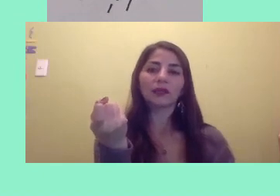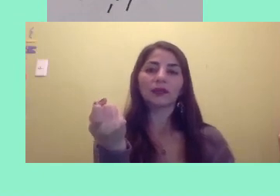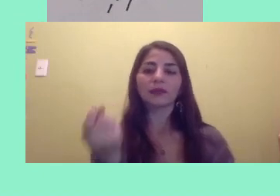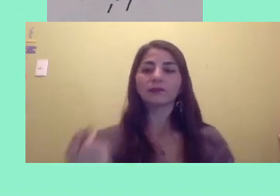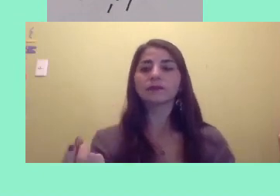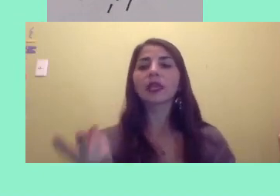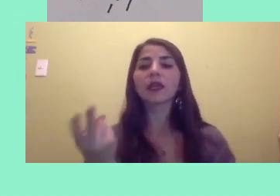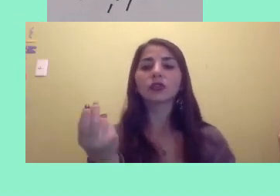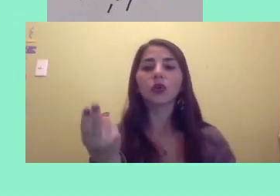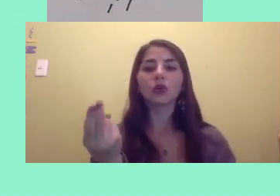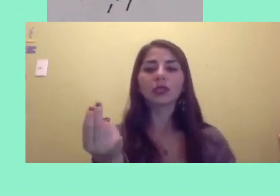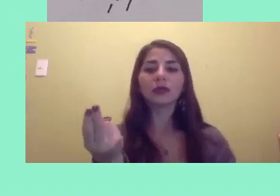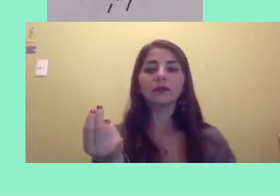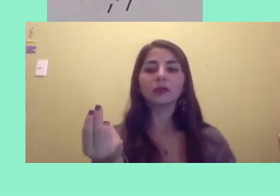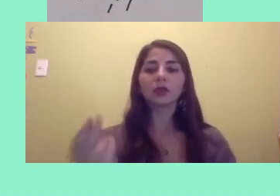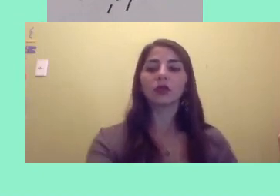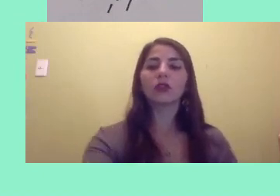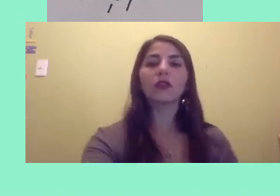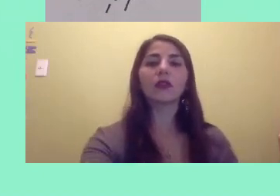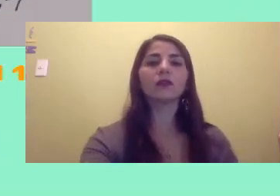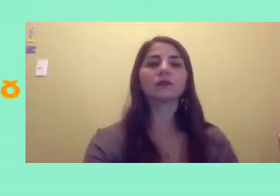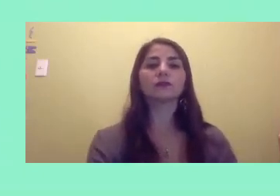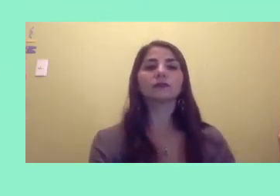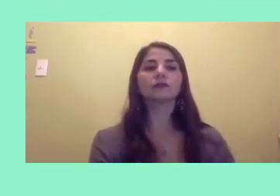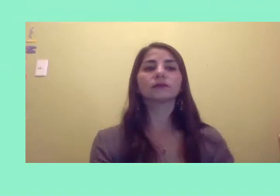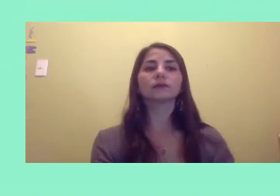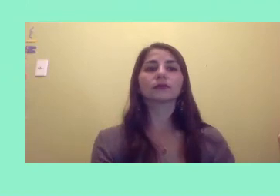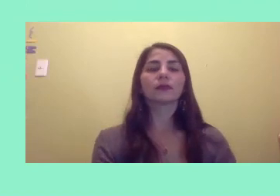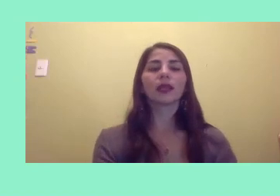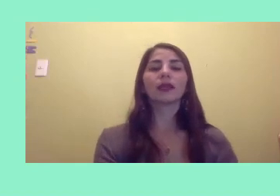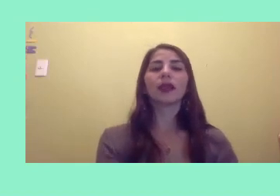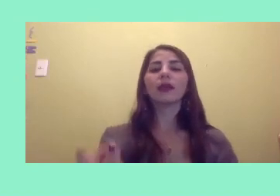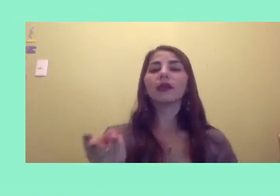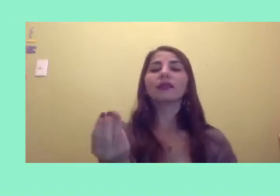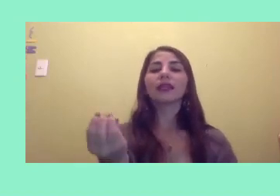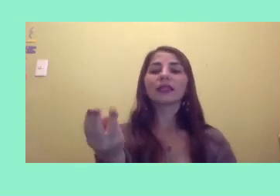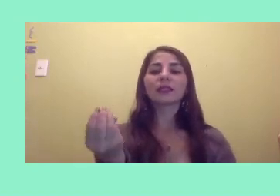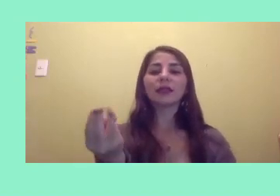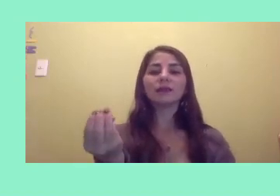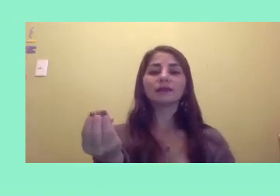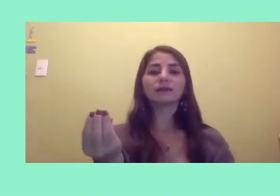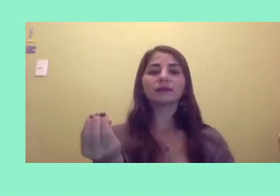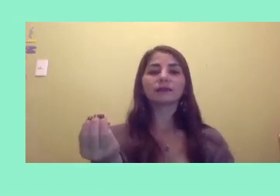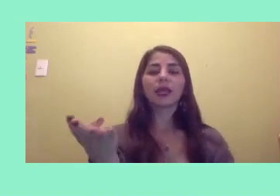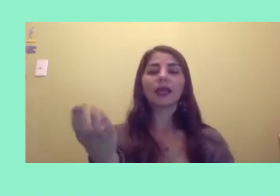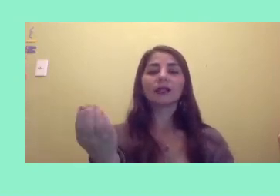imagen está distinta. 12, con los 2 dedos. Ahí está.